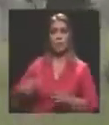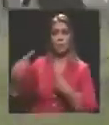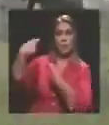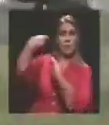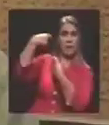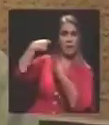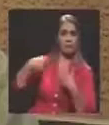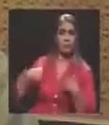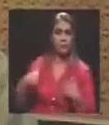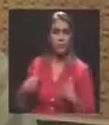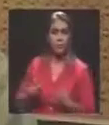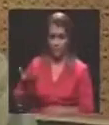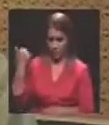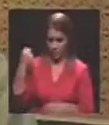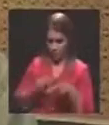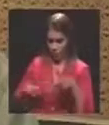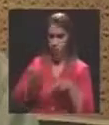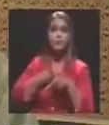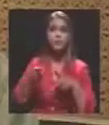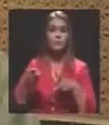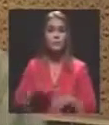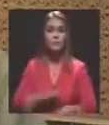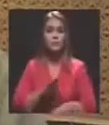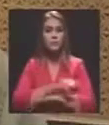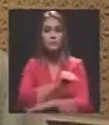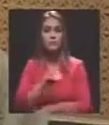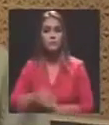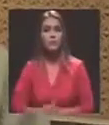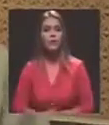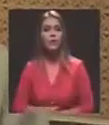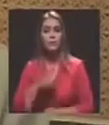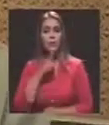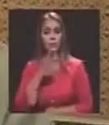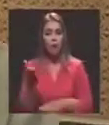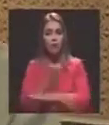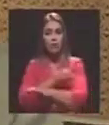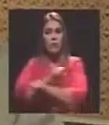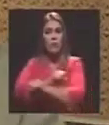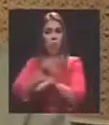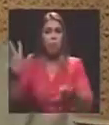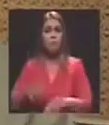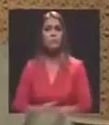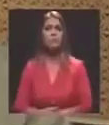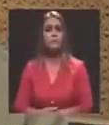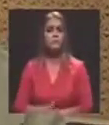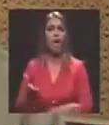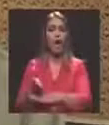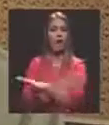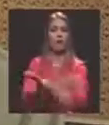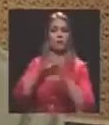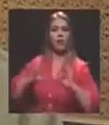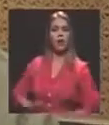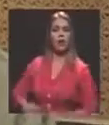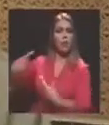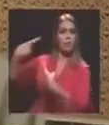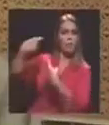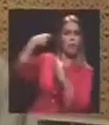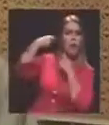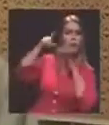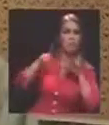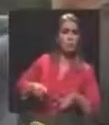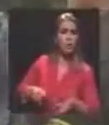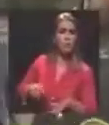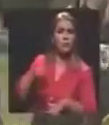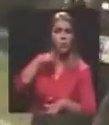ocurrió ahora hace una semana son respuestas a los ataques que nosotros hemos venido teniendo en estos 6 meses